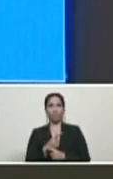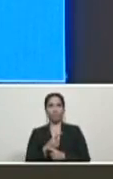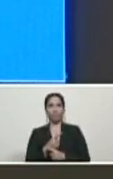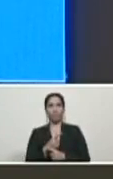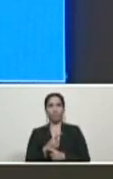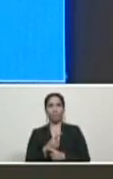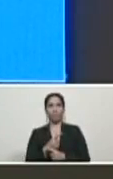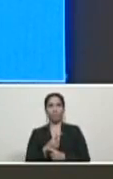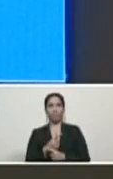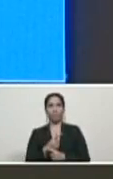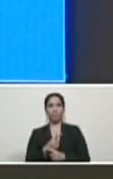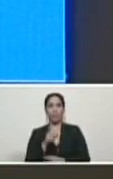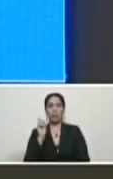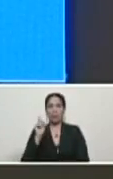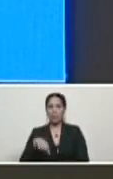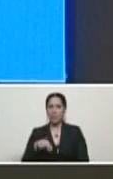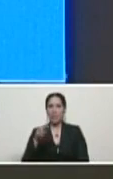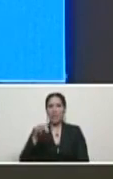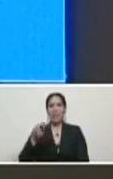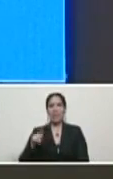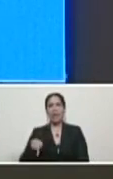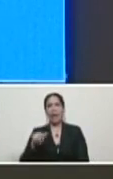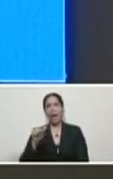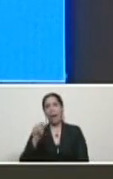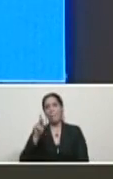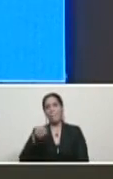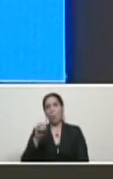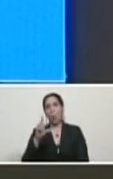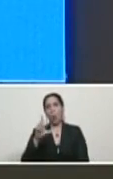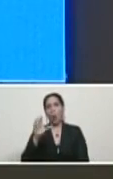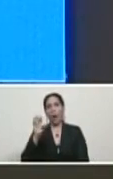incluyendo a Napoleón Bonaparte, todos,